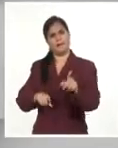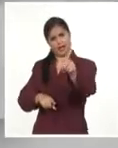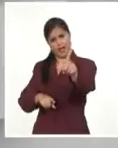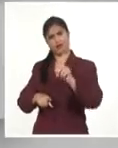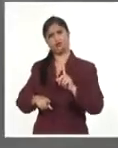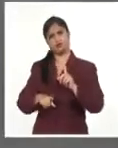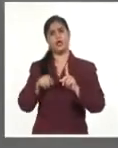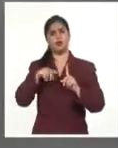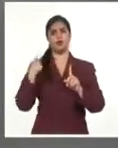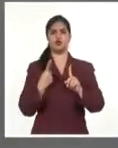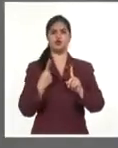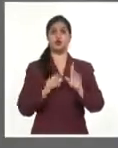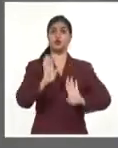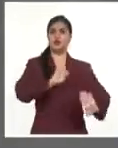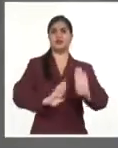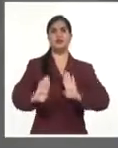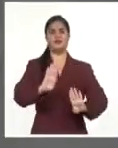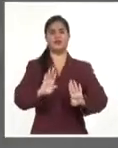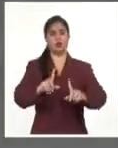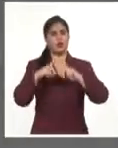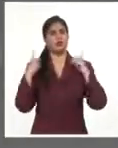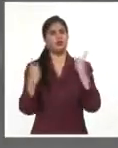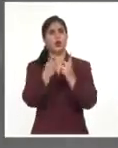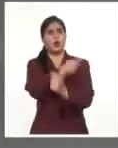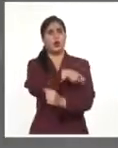mercenarios, todos nosotros,